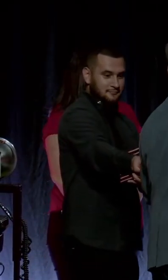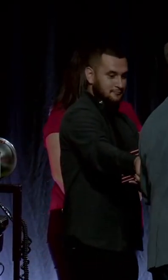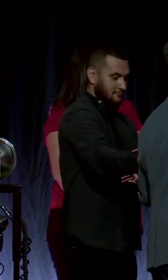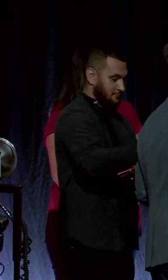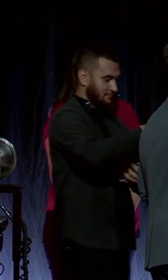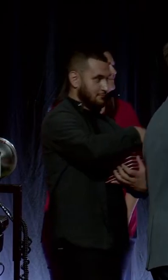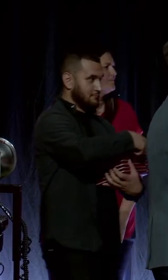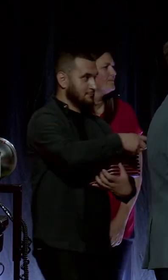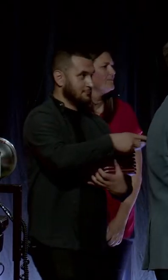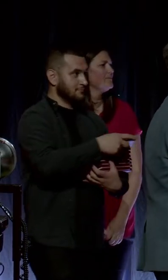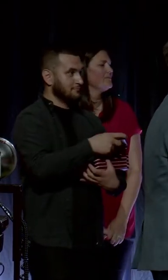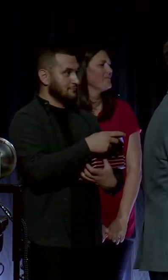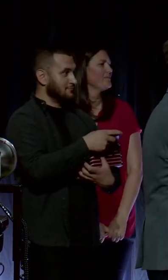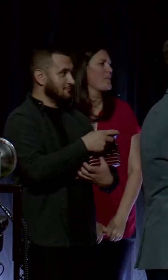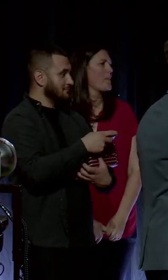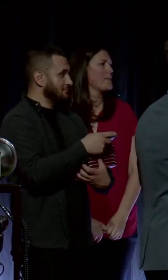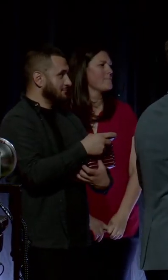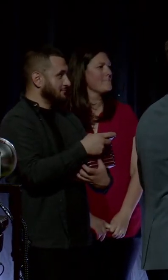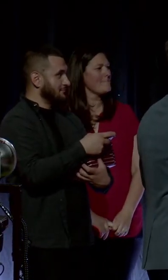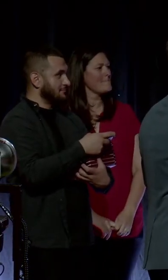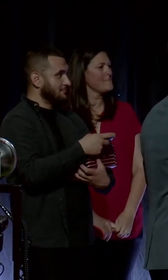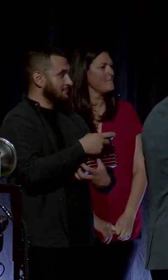Alexandra Balcazar.